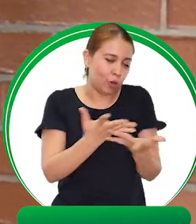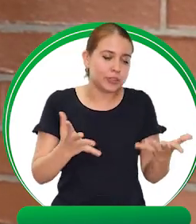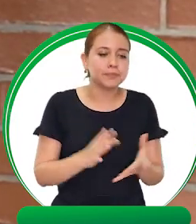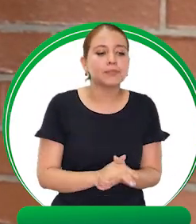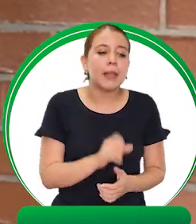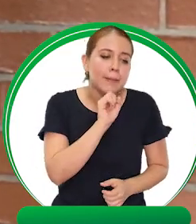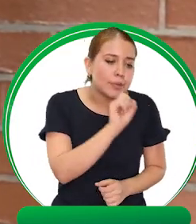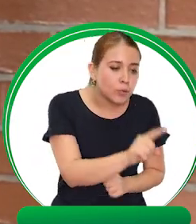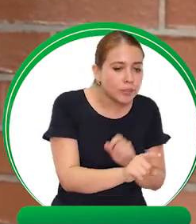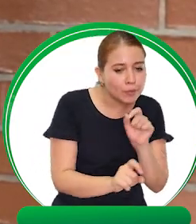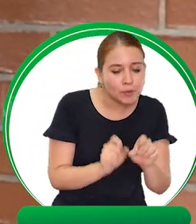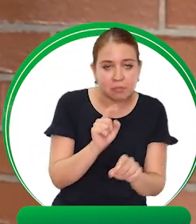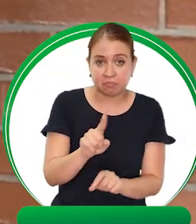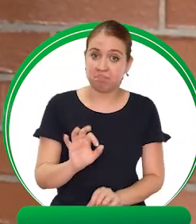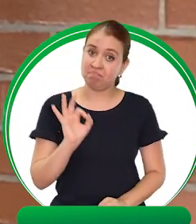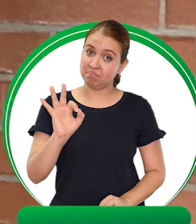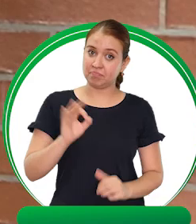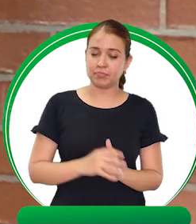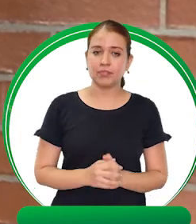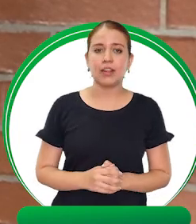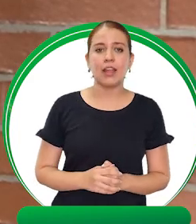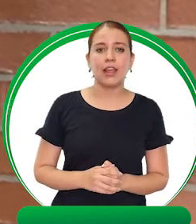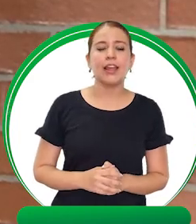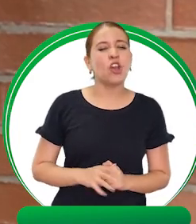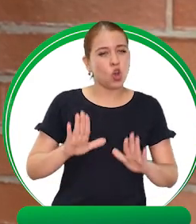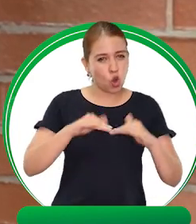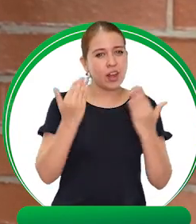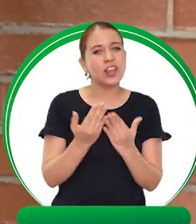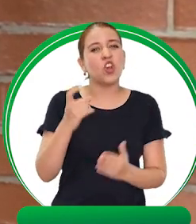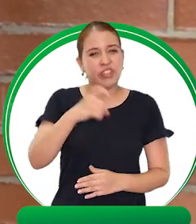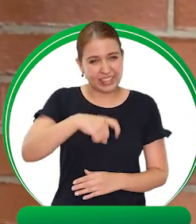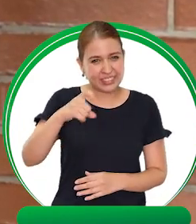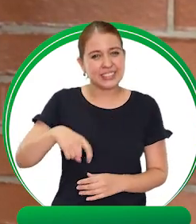diferentes problemas. Entonces me gustaría que les preguntaran a cada uno. Lo que